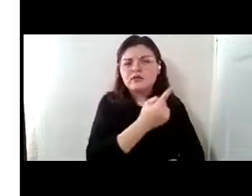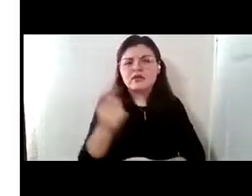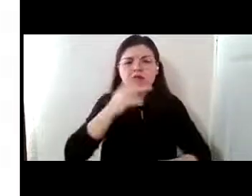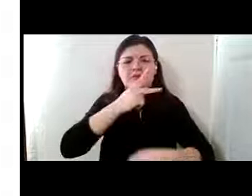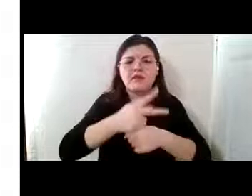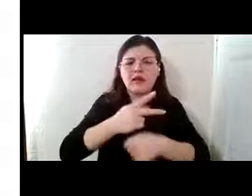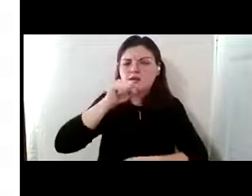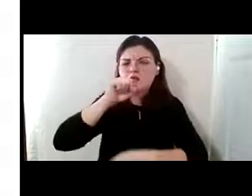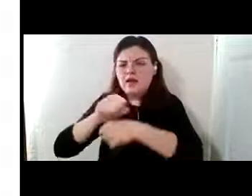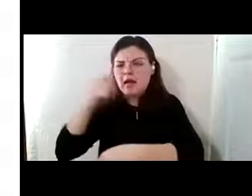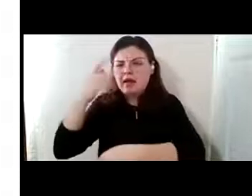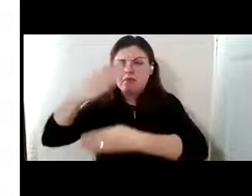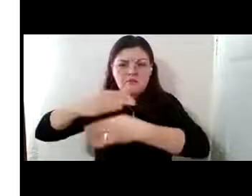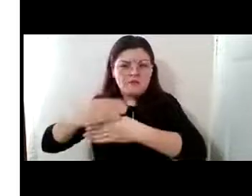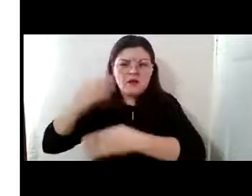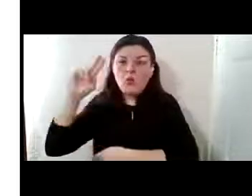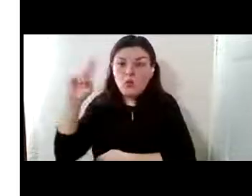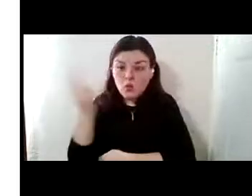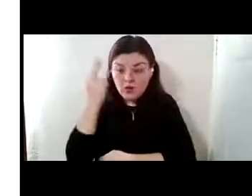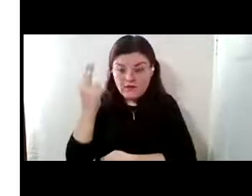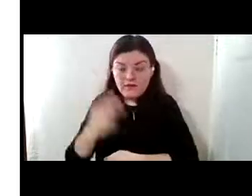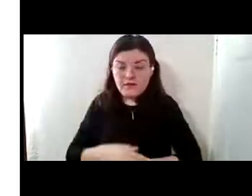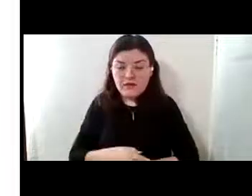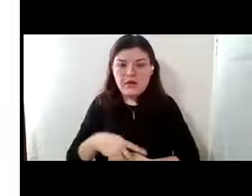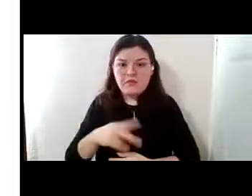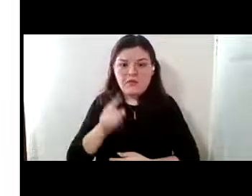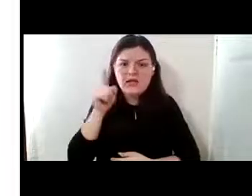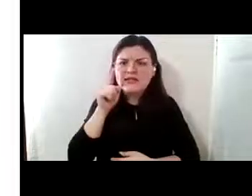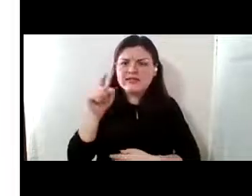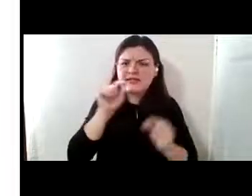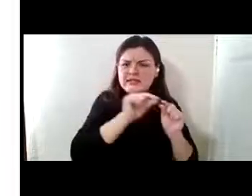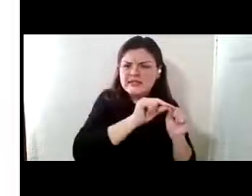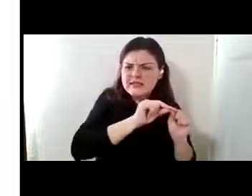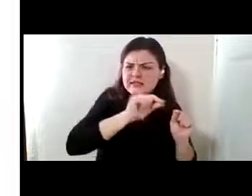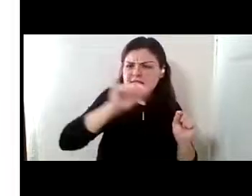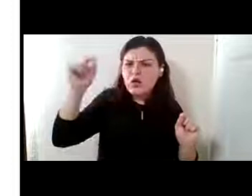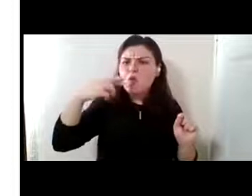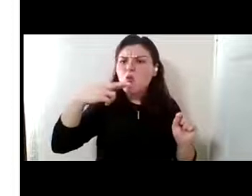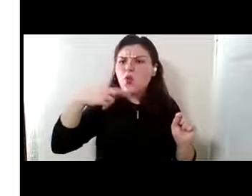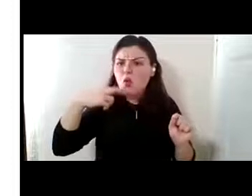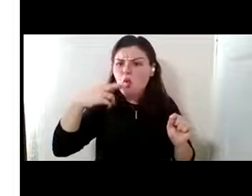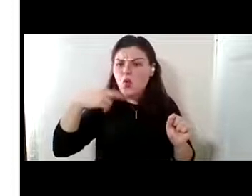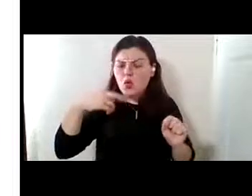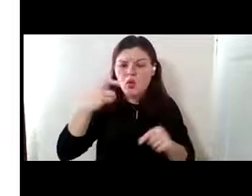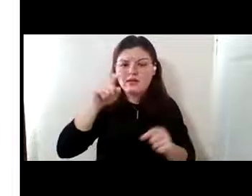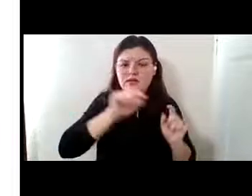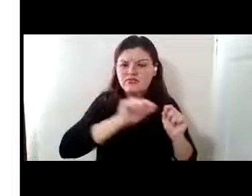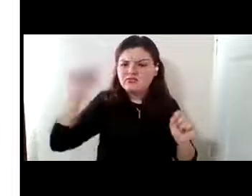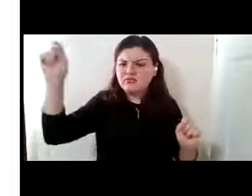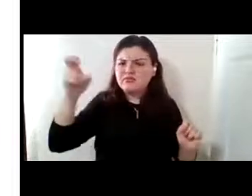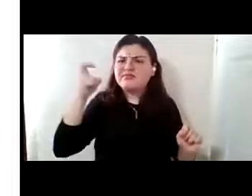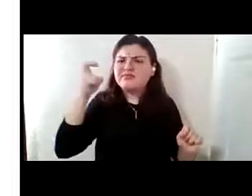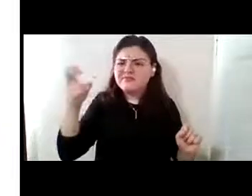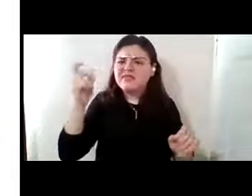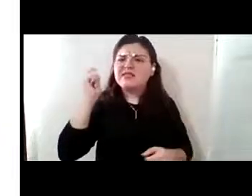preparatoria, universidad. Y si pueden notar esta línea que divide, si esta línea roja que divide nos hace comprender